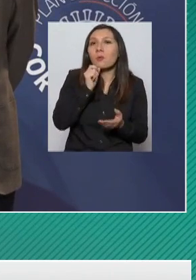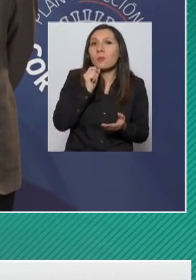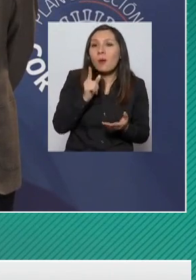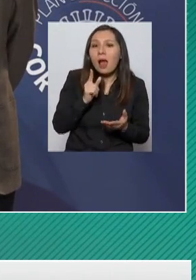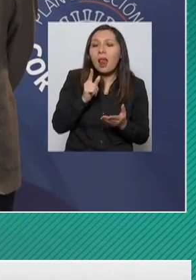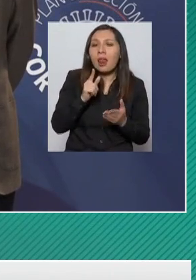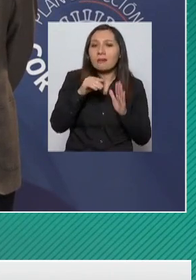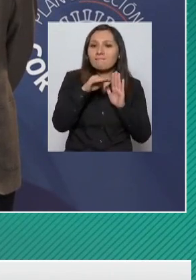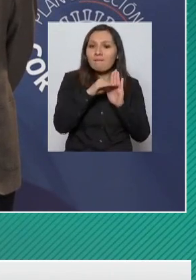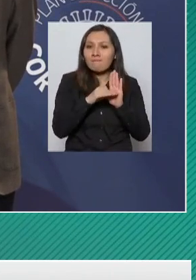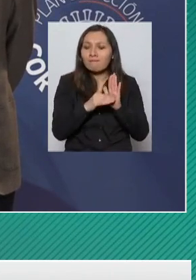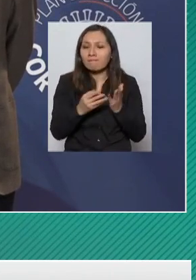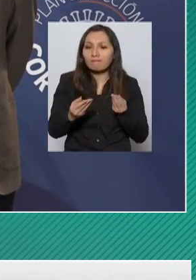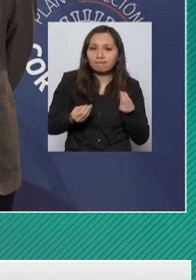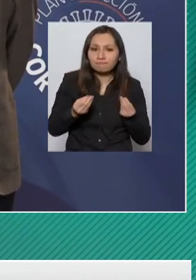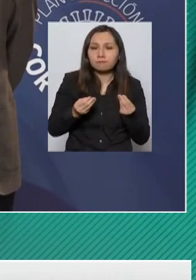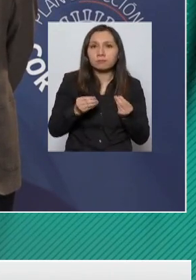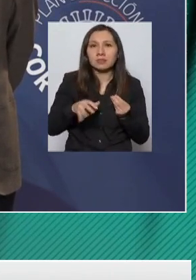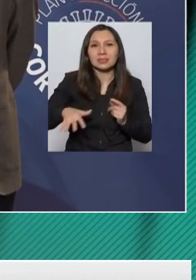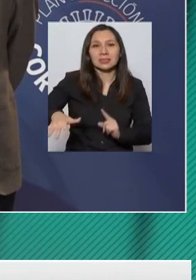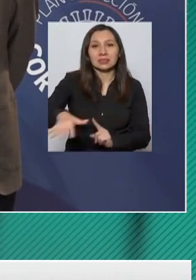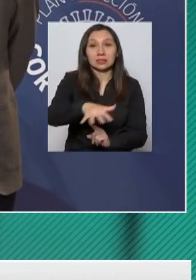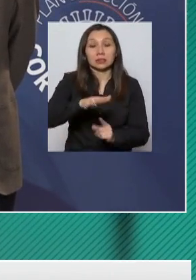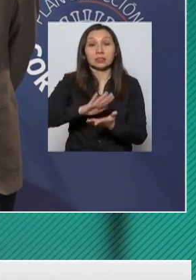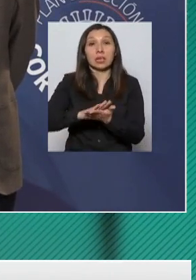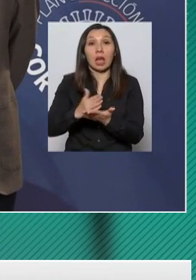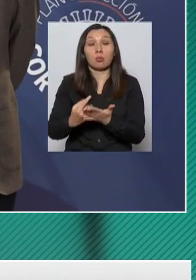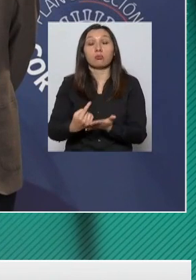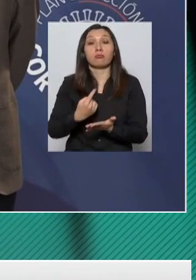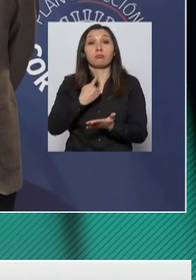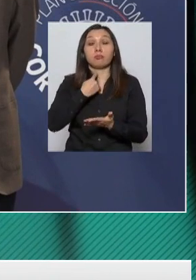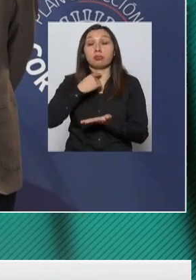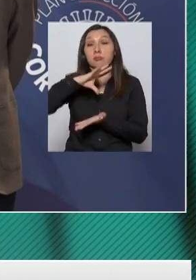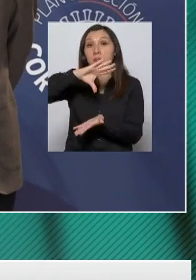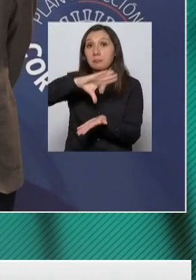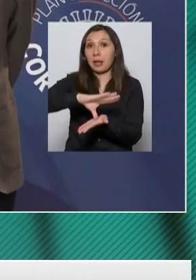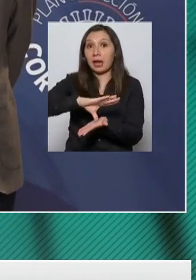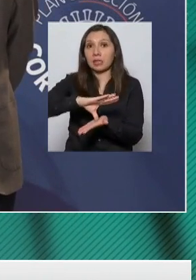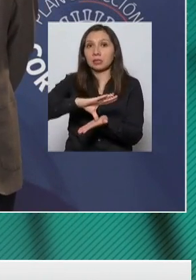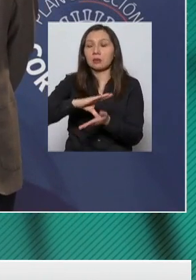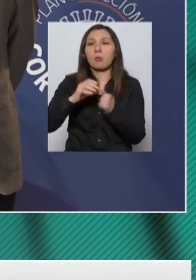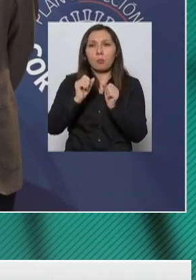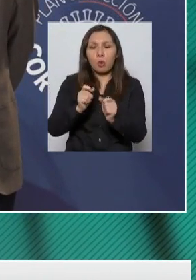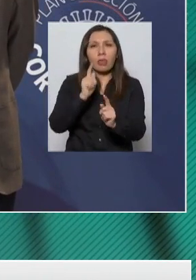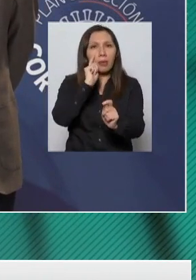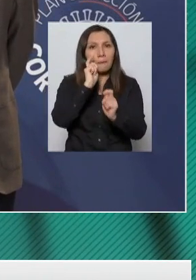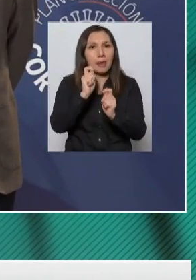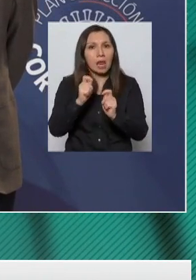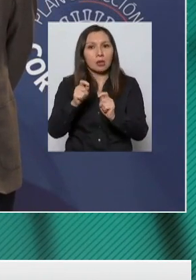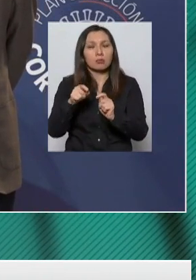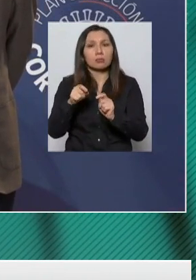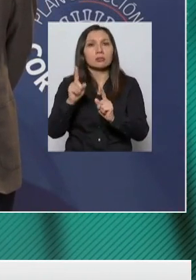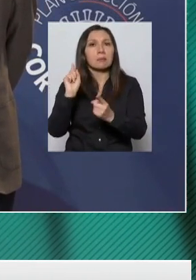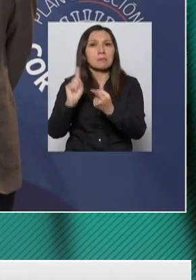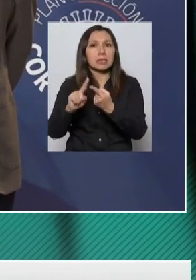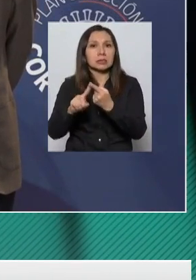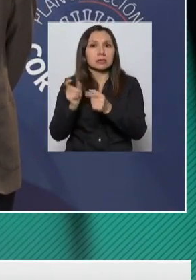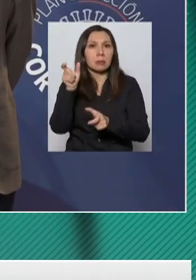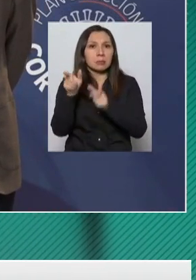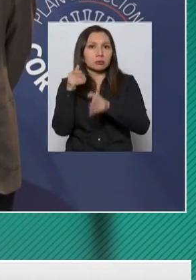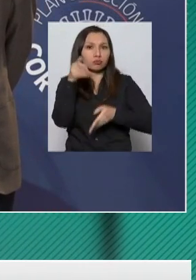medida una situación de salud que afecta al país pone en riesgo la participación